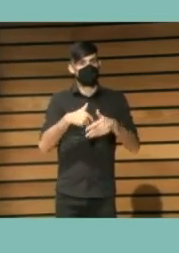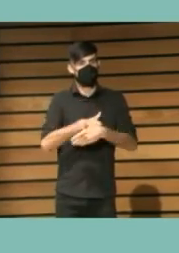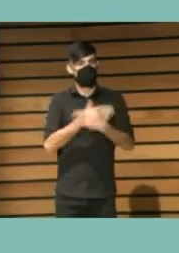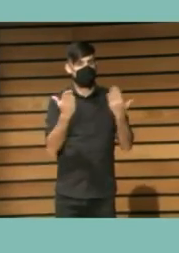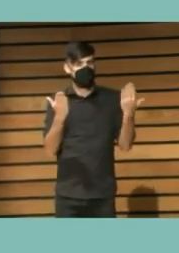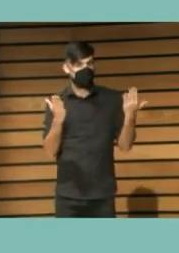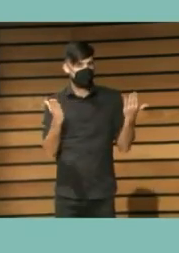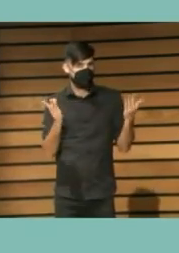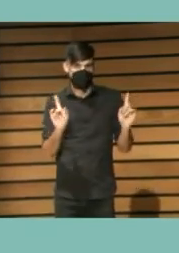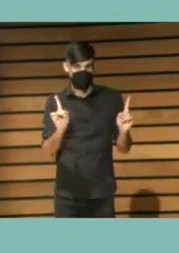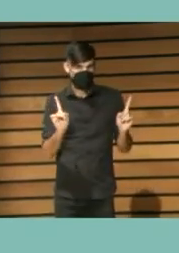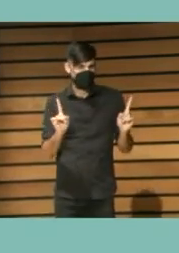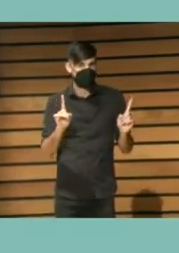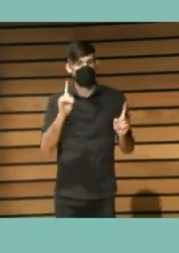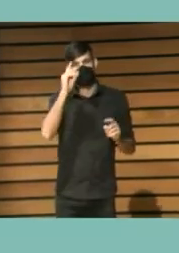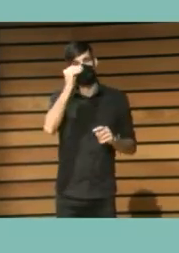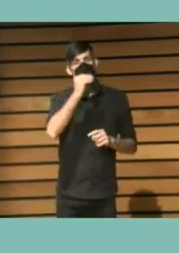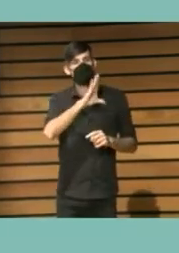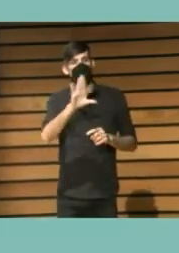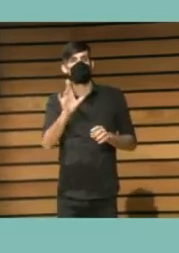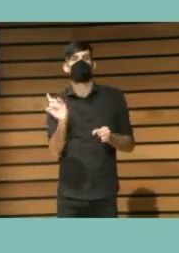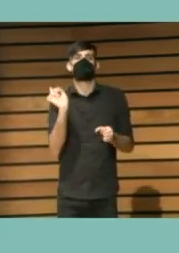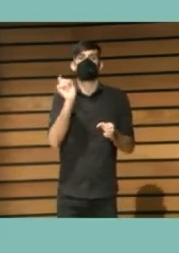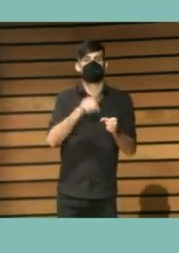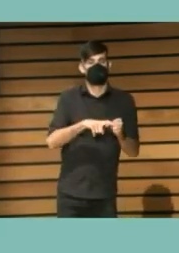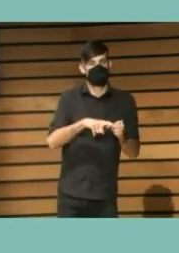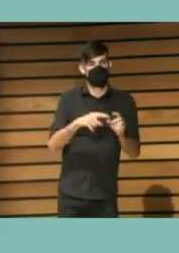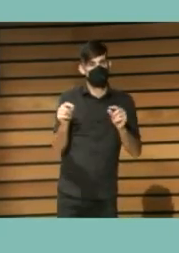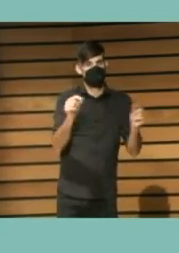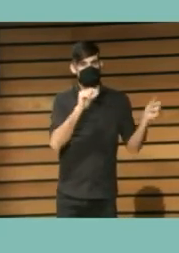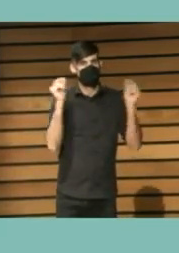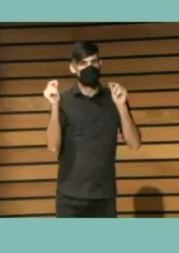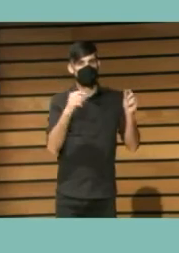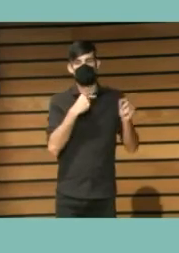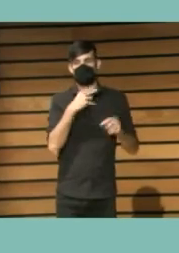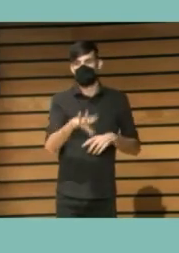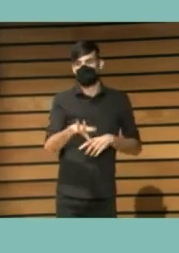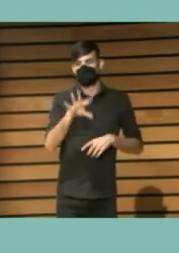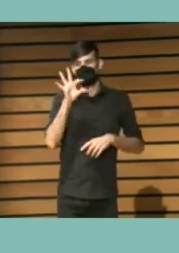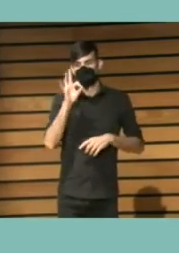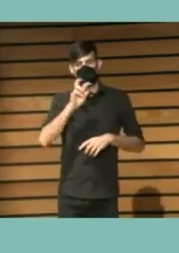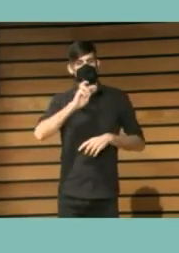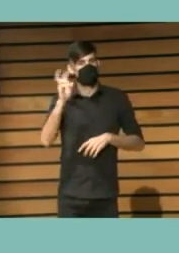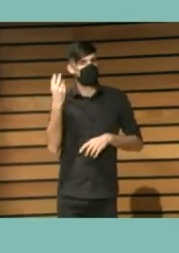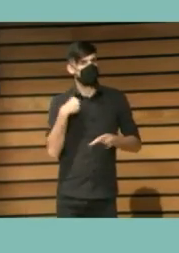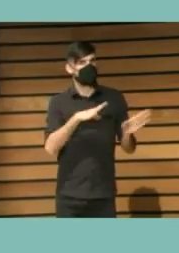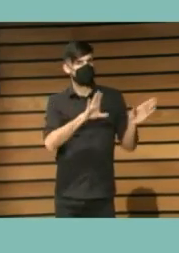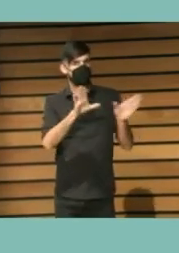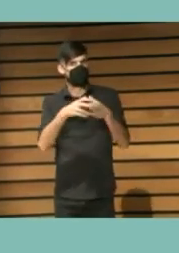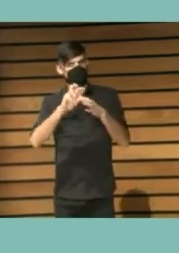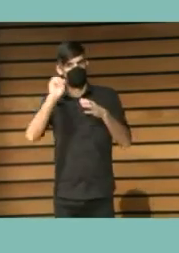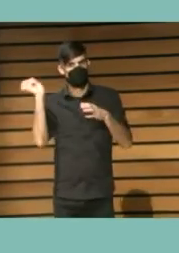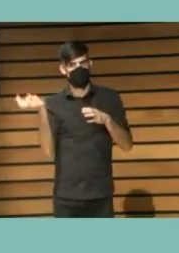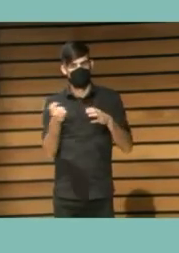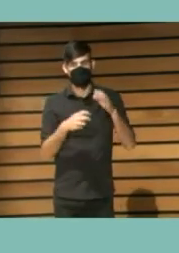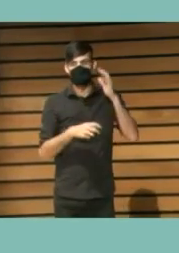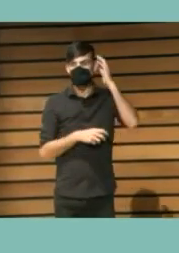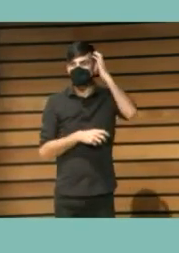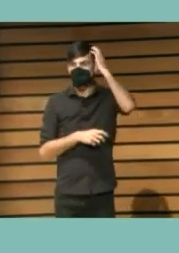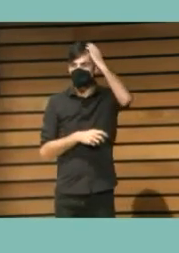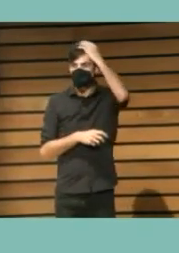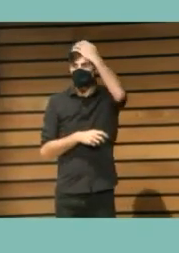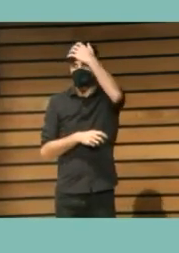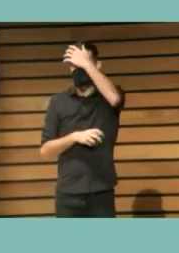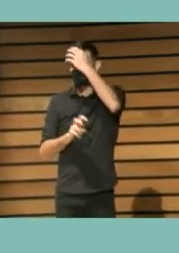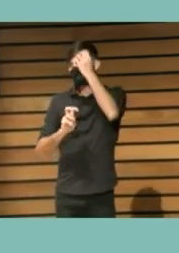idea es incluirlo en los debates para tomar decisiones como otro grupo de la biblioteca. Había otra